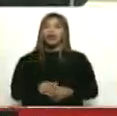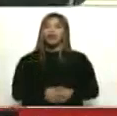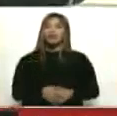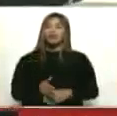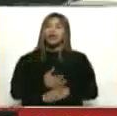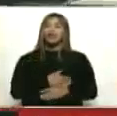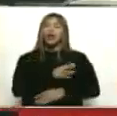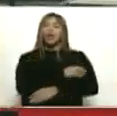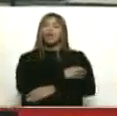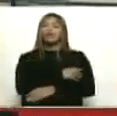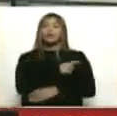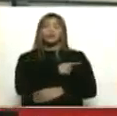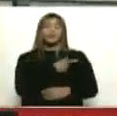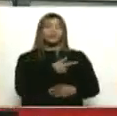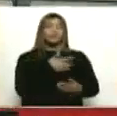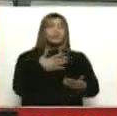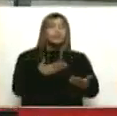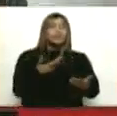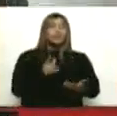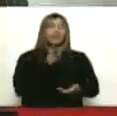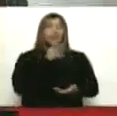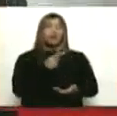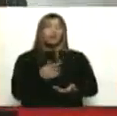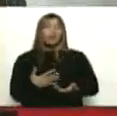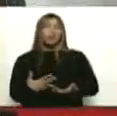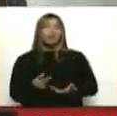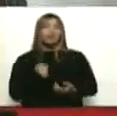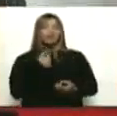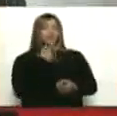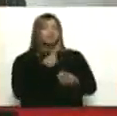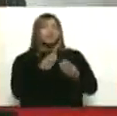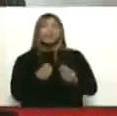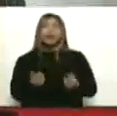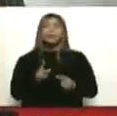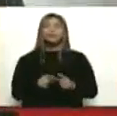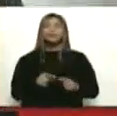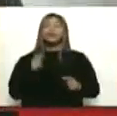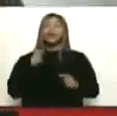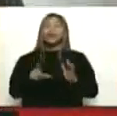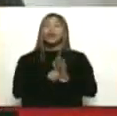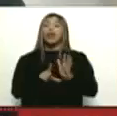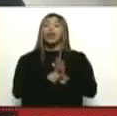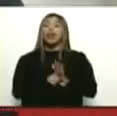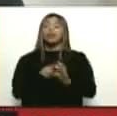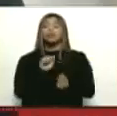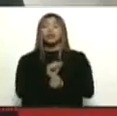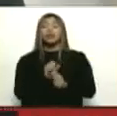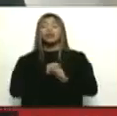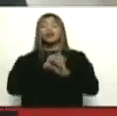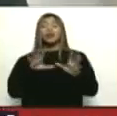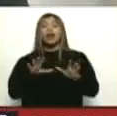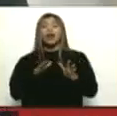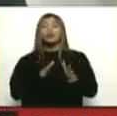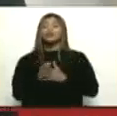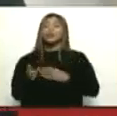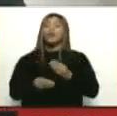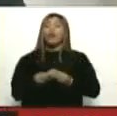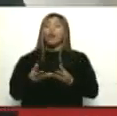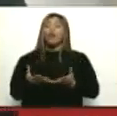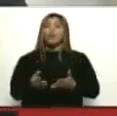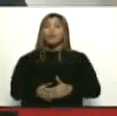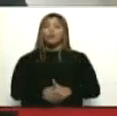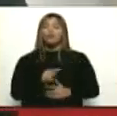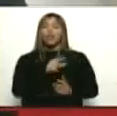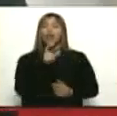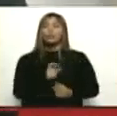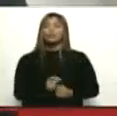que la oposición no es el decisor. Te voy a decir una respuesta sencilla con eso. El Código Penal es bastante claro en qué es lo que hay que hacer con las